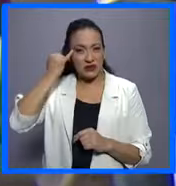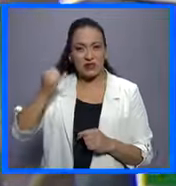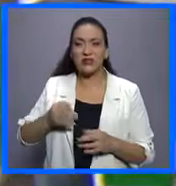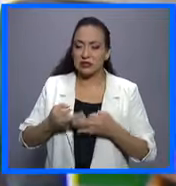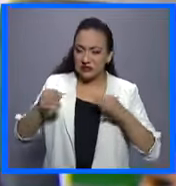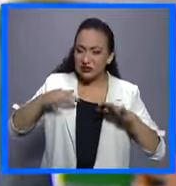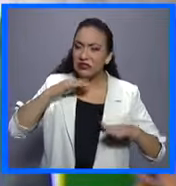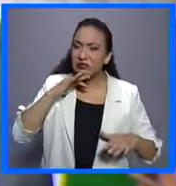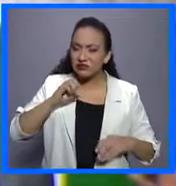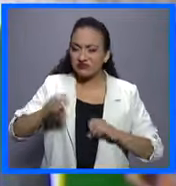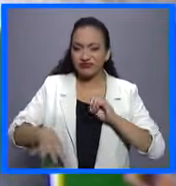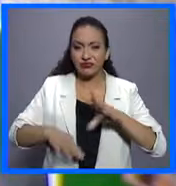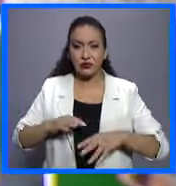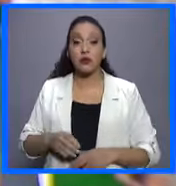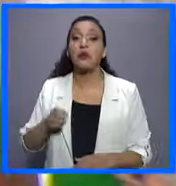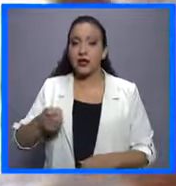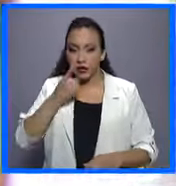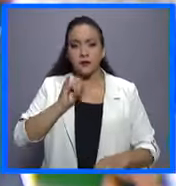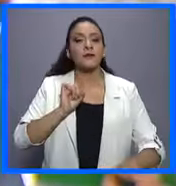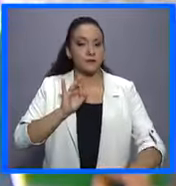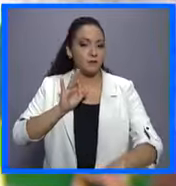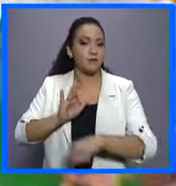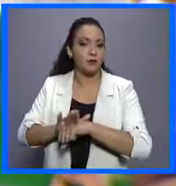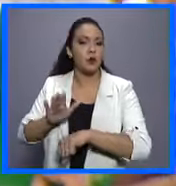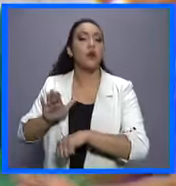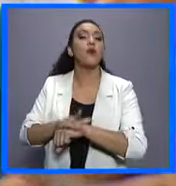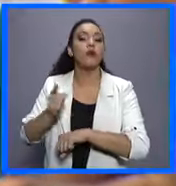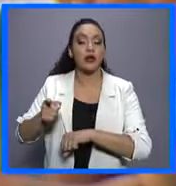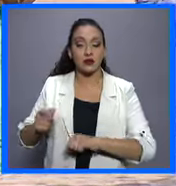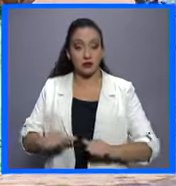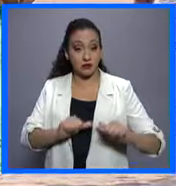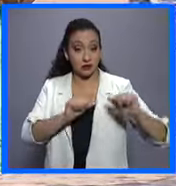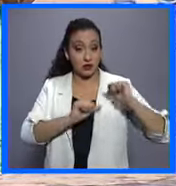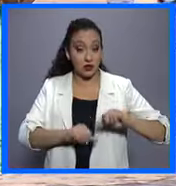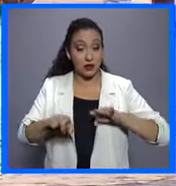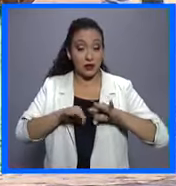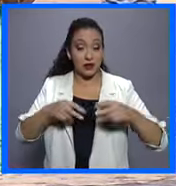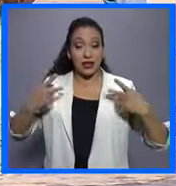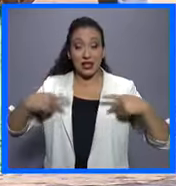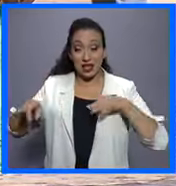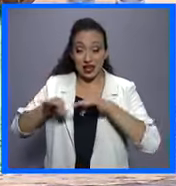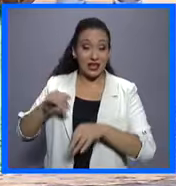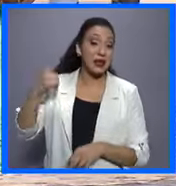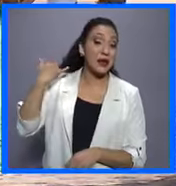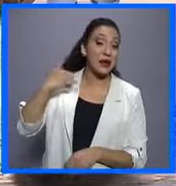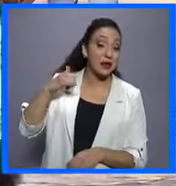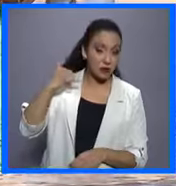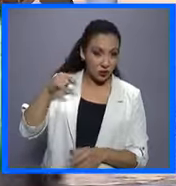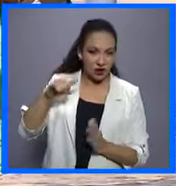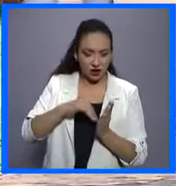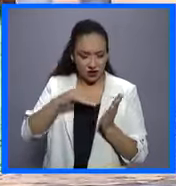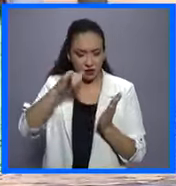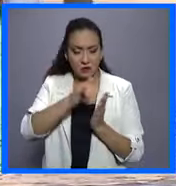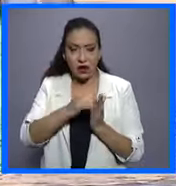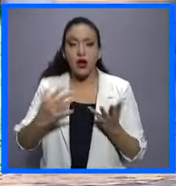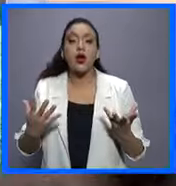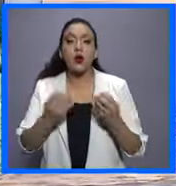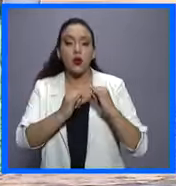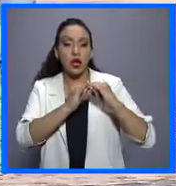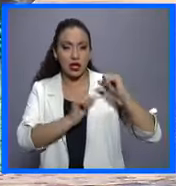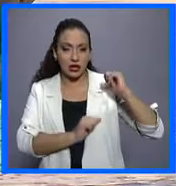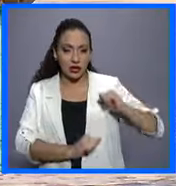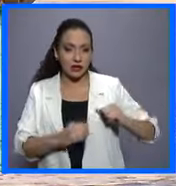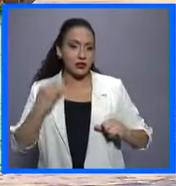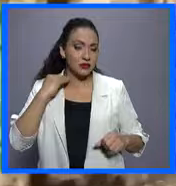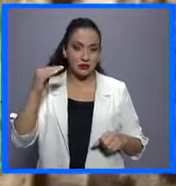Yucatán concedió la medida cautelar de un amparo que fue promovido por personas mayas con la representación jurídica del Instituto Federal de Defensoría